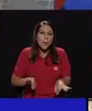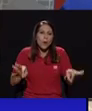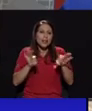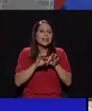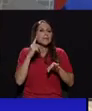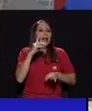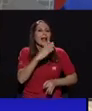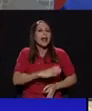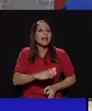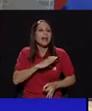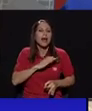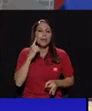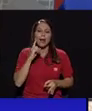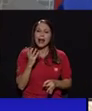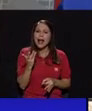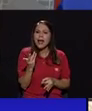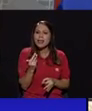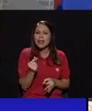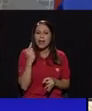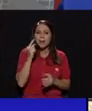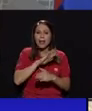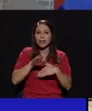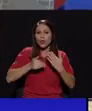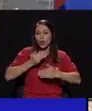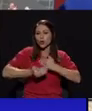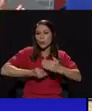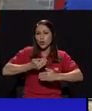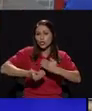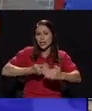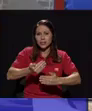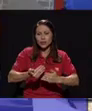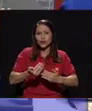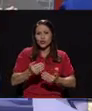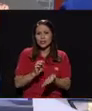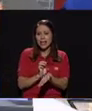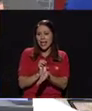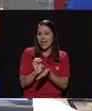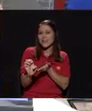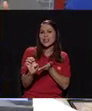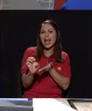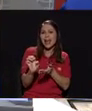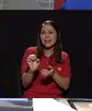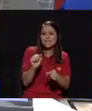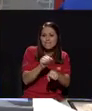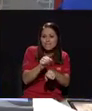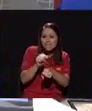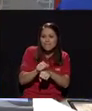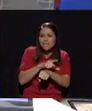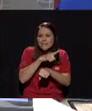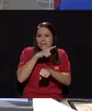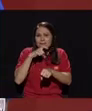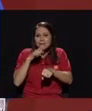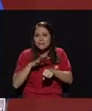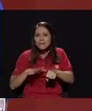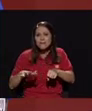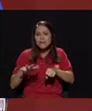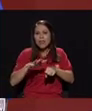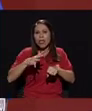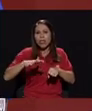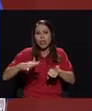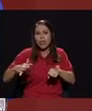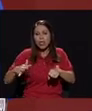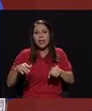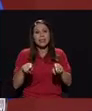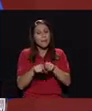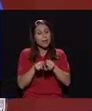la calidad, la cantidad, para todos los procesos de evitar la sedimentación, de mantener